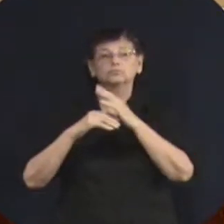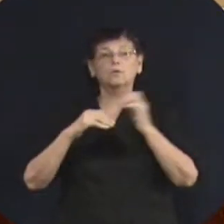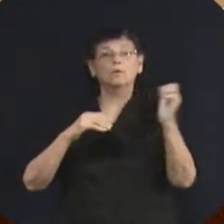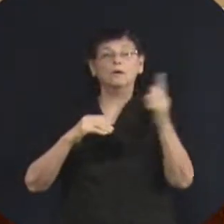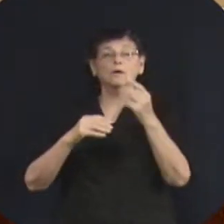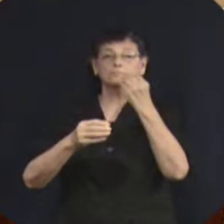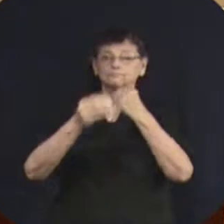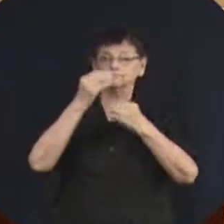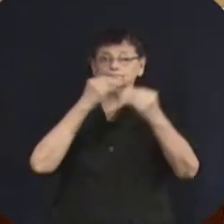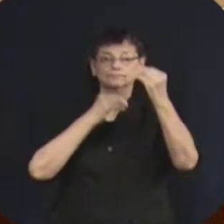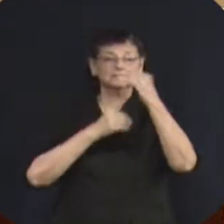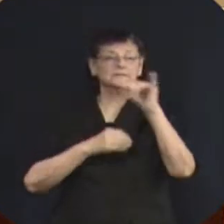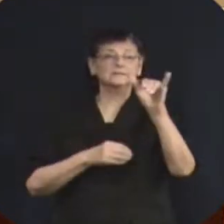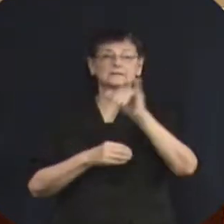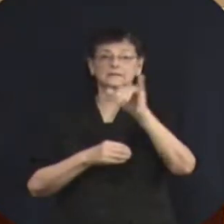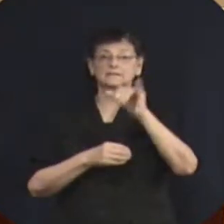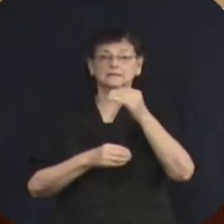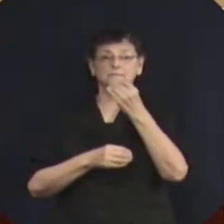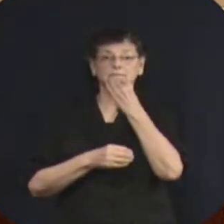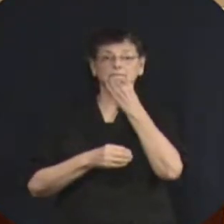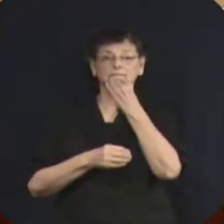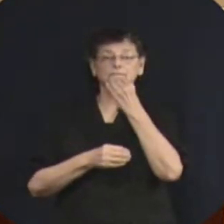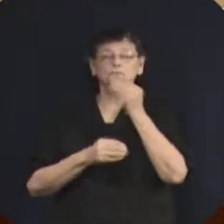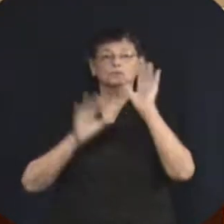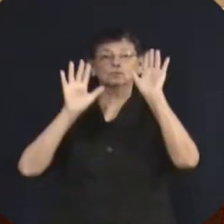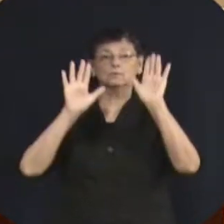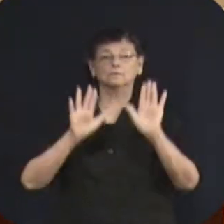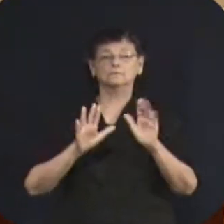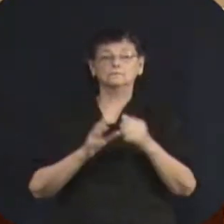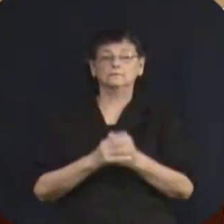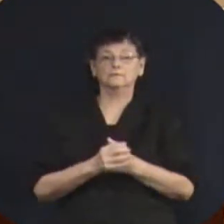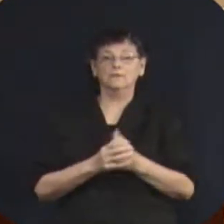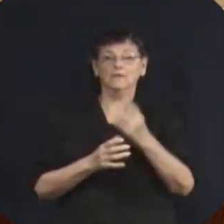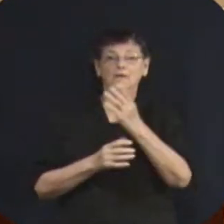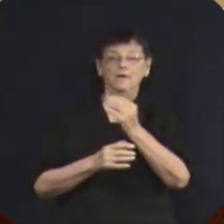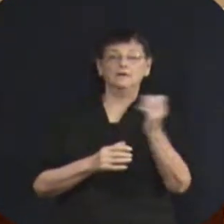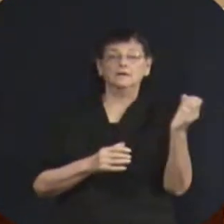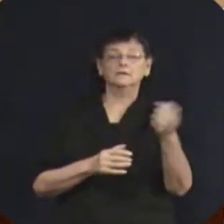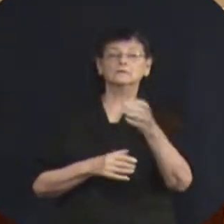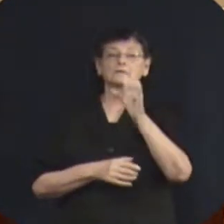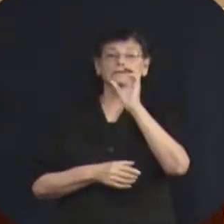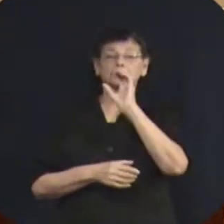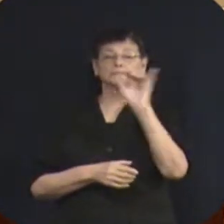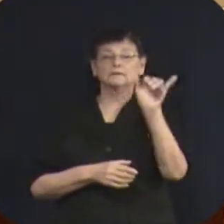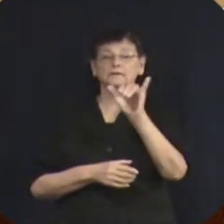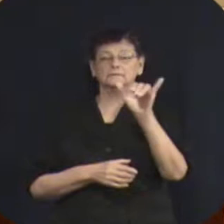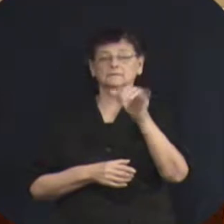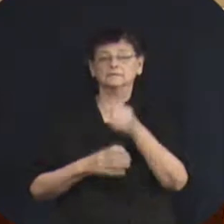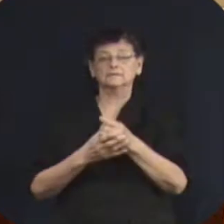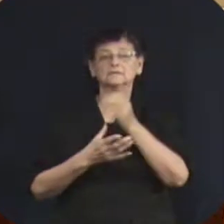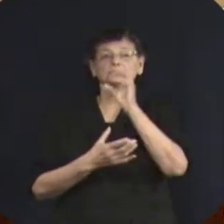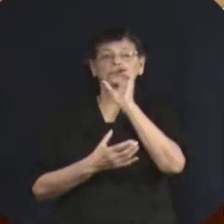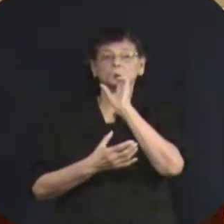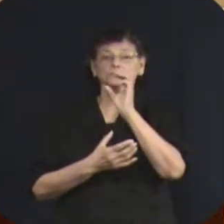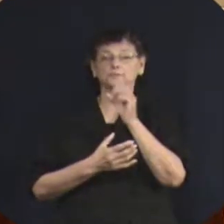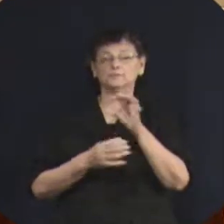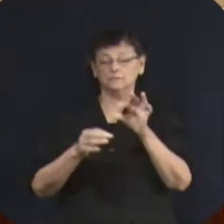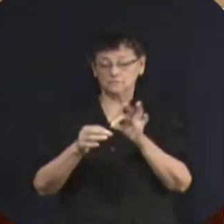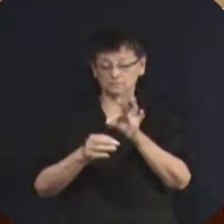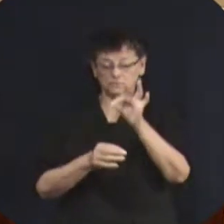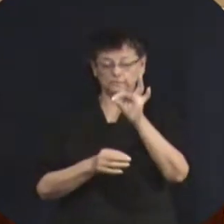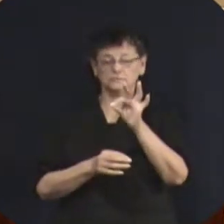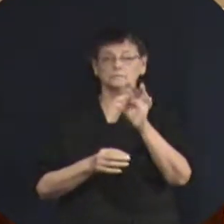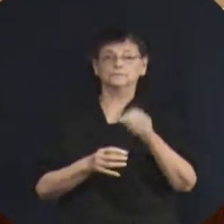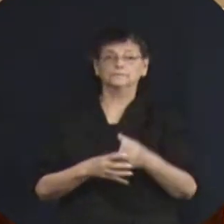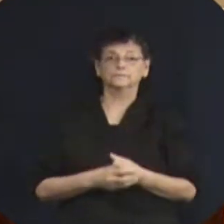Todos comieron el mismo alimento milagroso y todos bebieron de la misma bebida